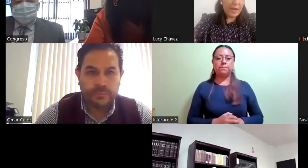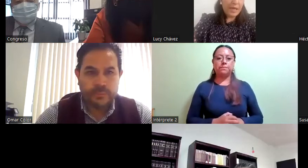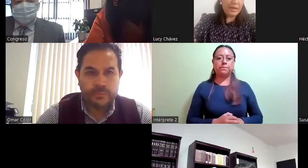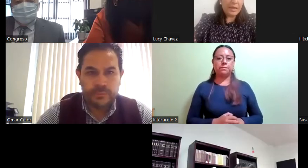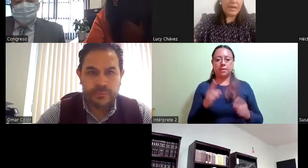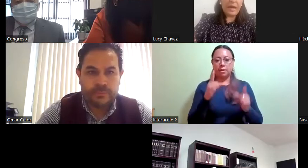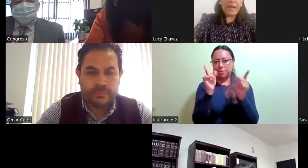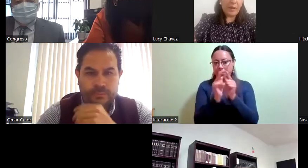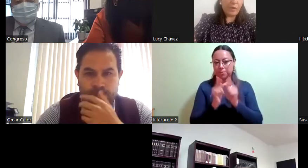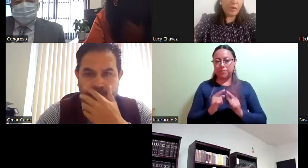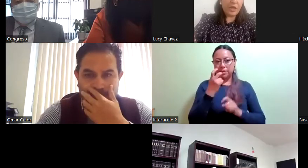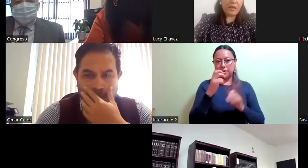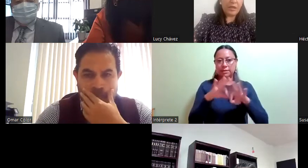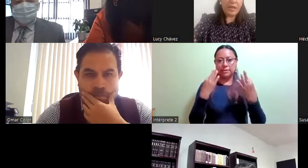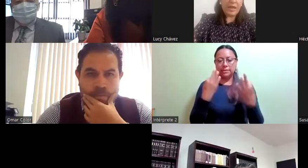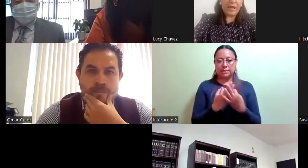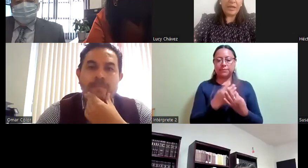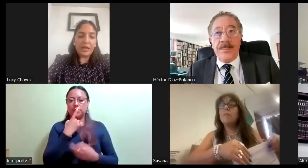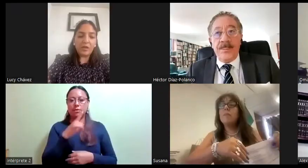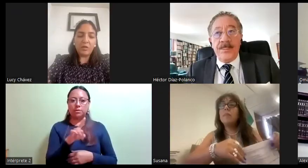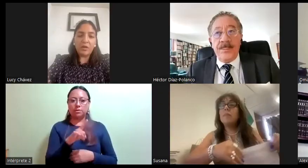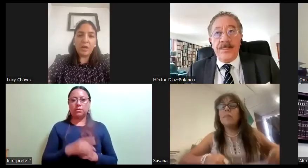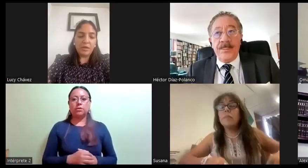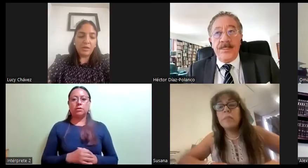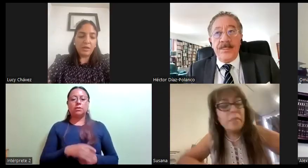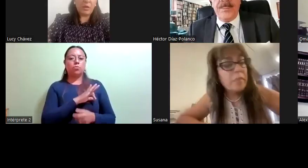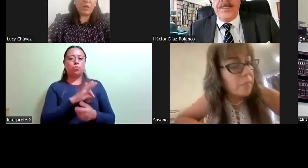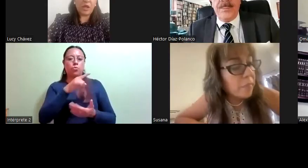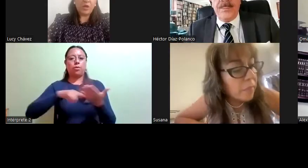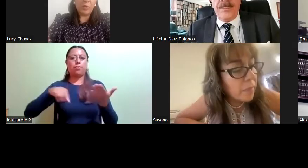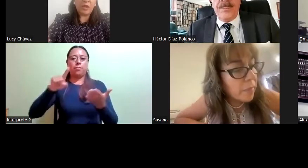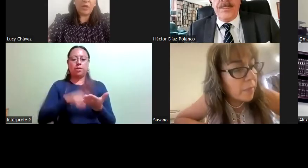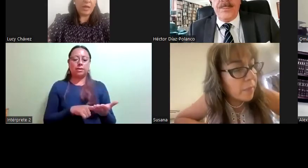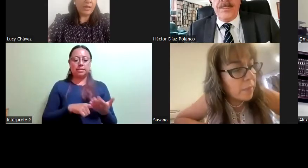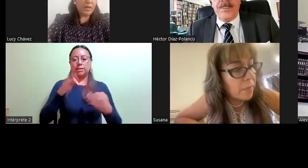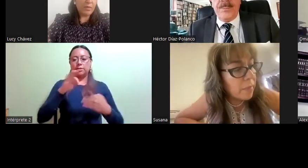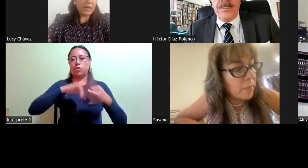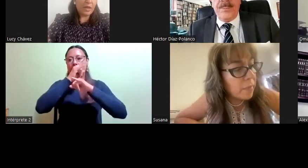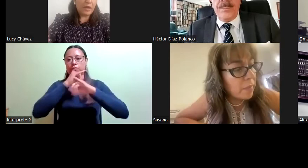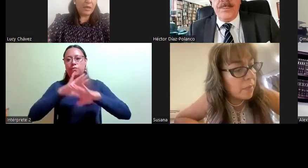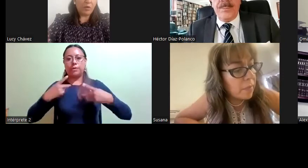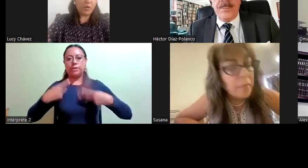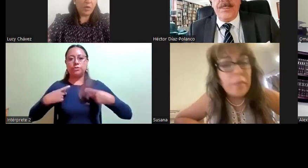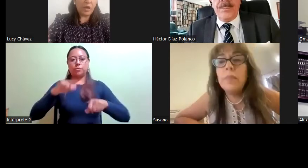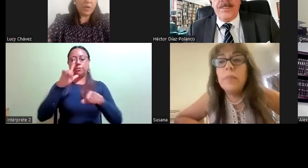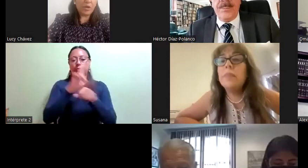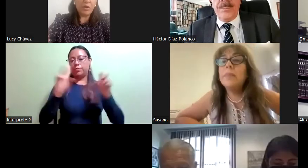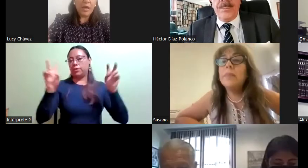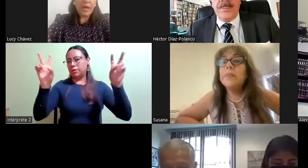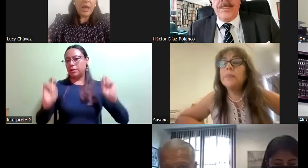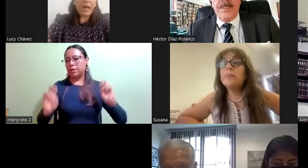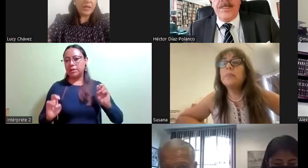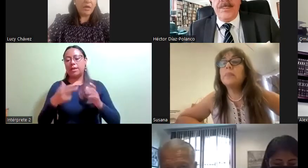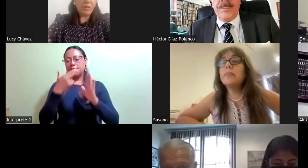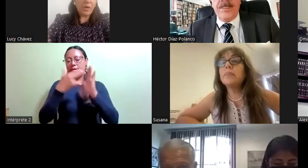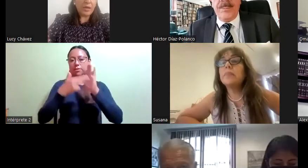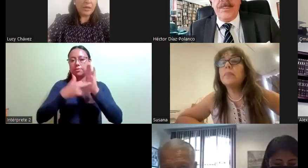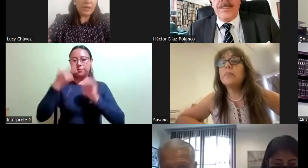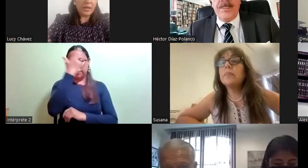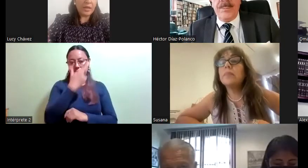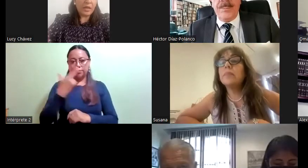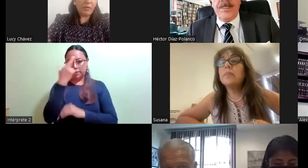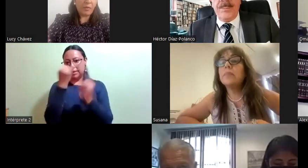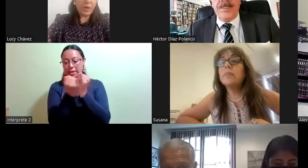manera. Se declara la procedencia de la cancelación de los datos personales en materia de recurso de revisión, así como